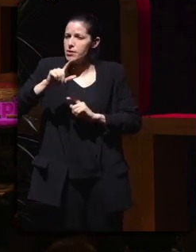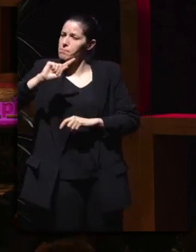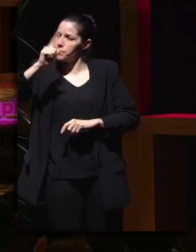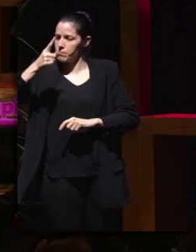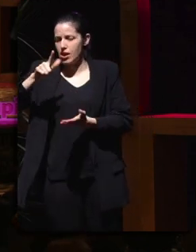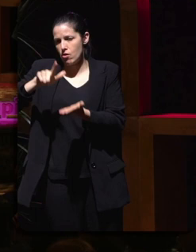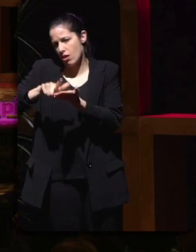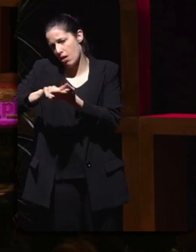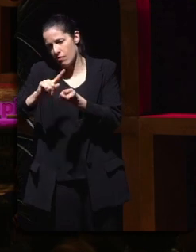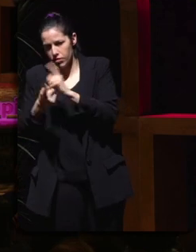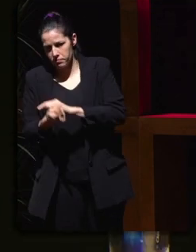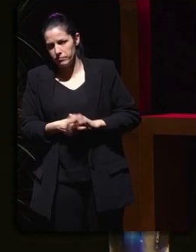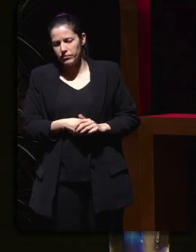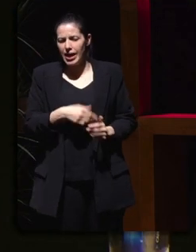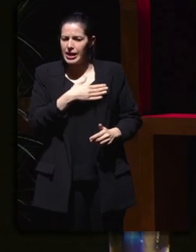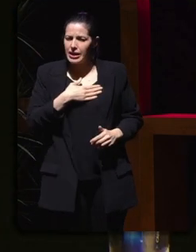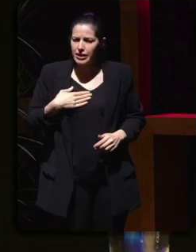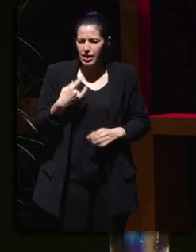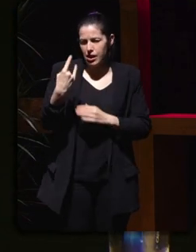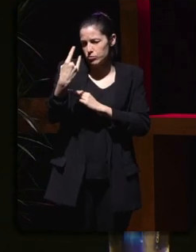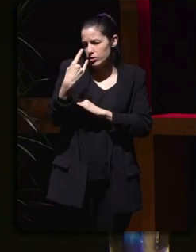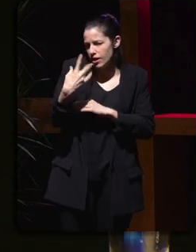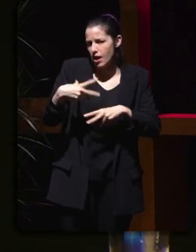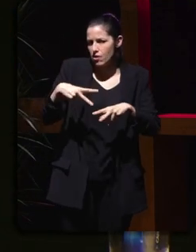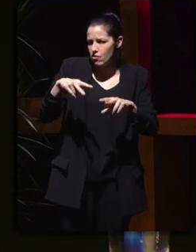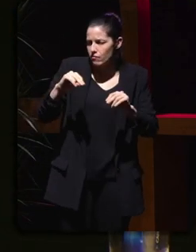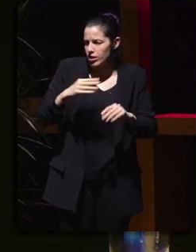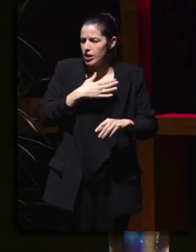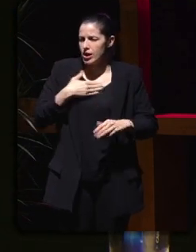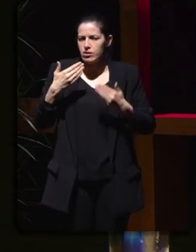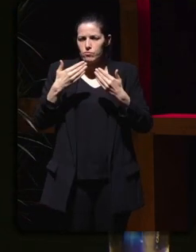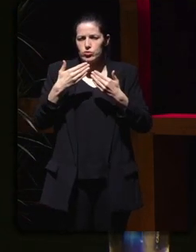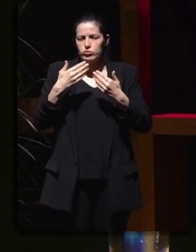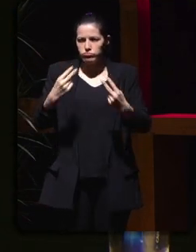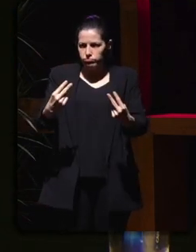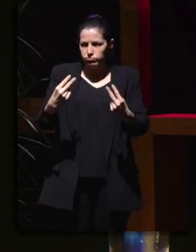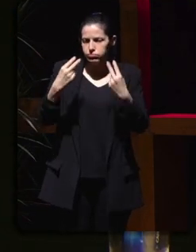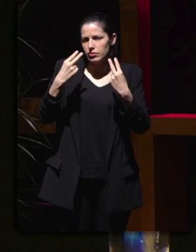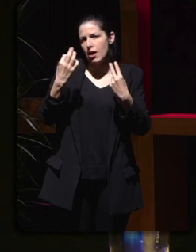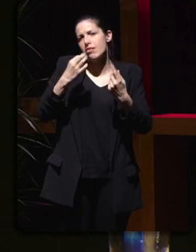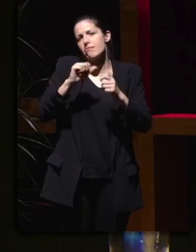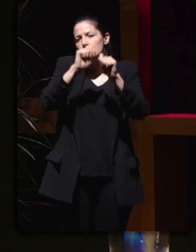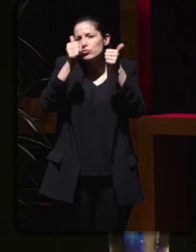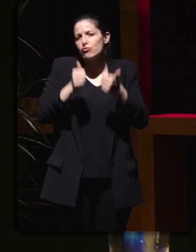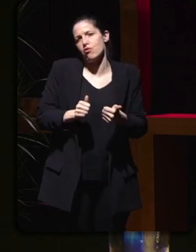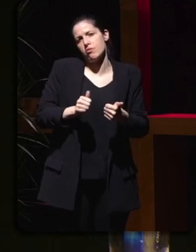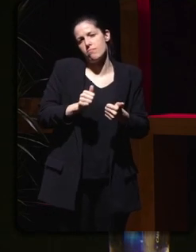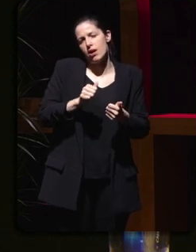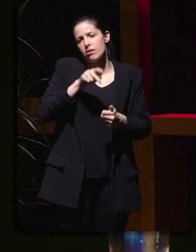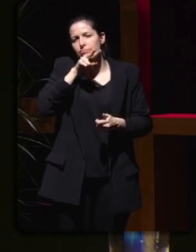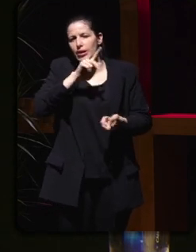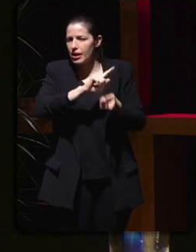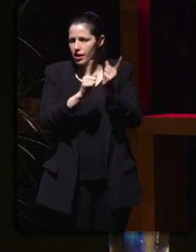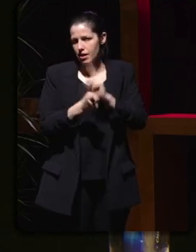dañada y queremos ser mostradas tenemos que cambiar la forma en la que hablamos y para poder hacerlo Tenemos que dejar